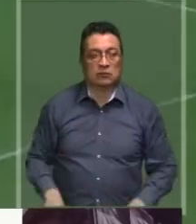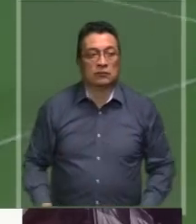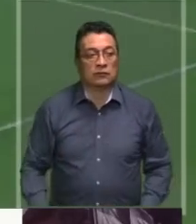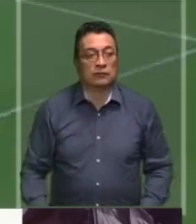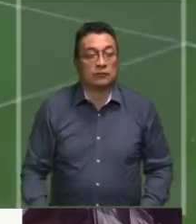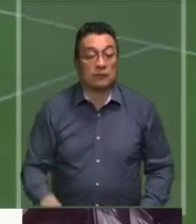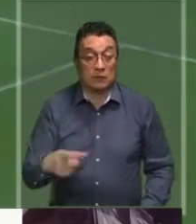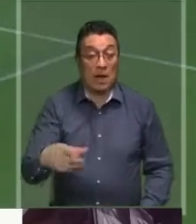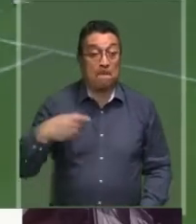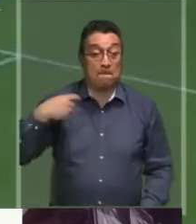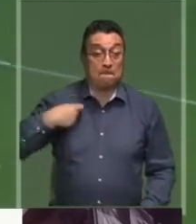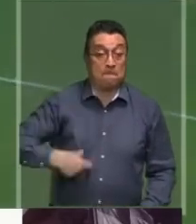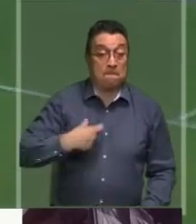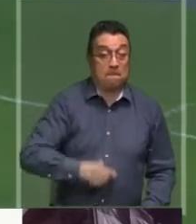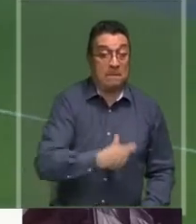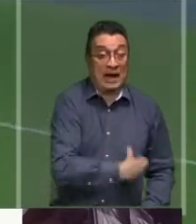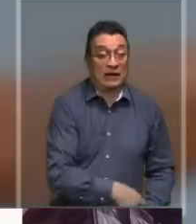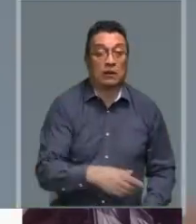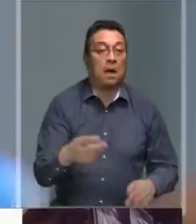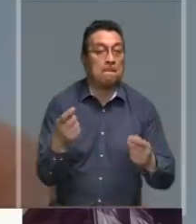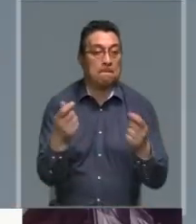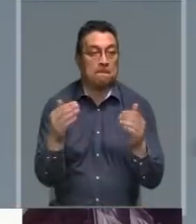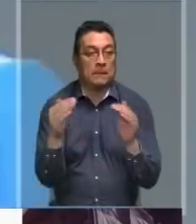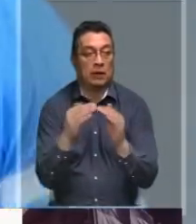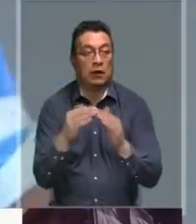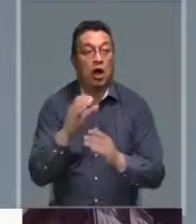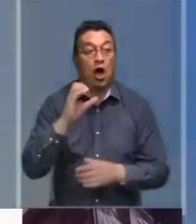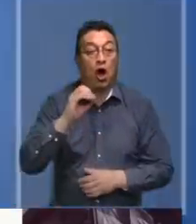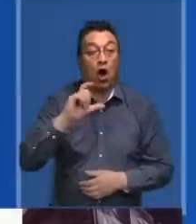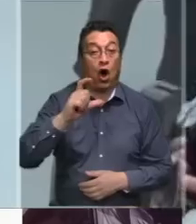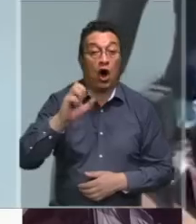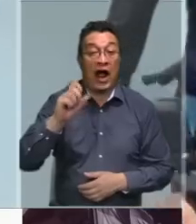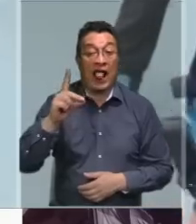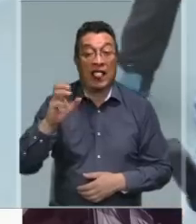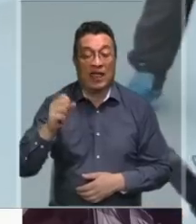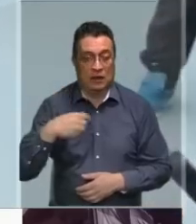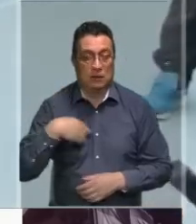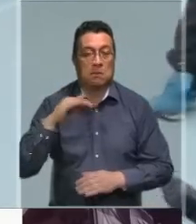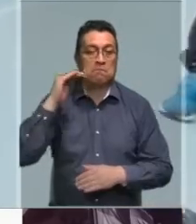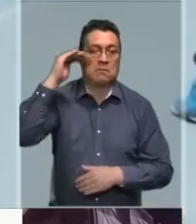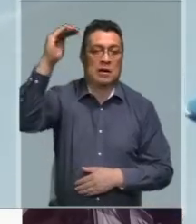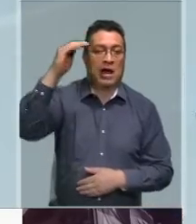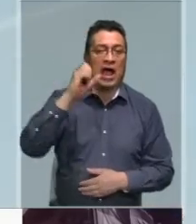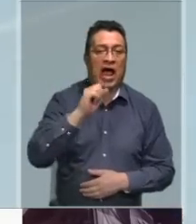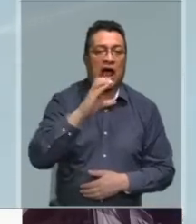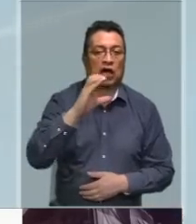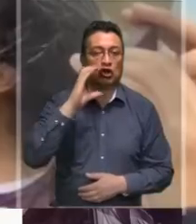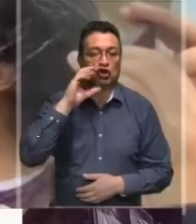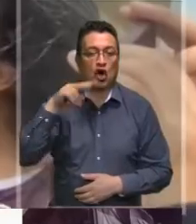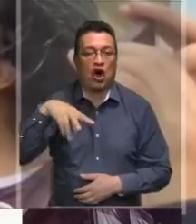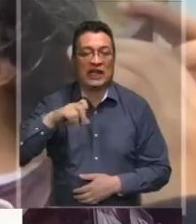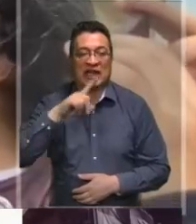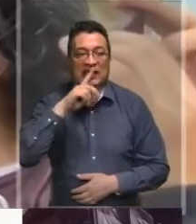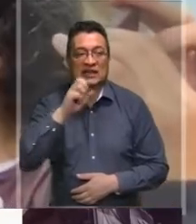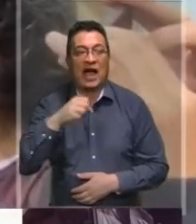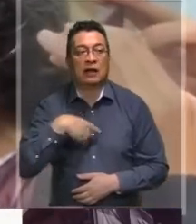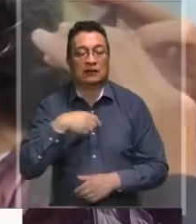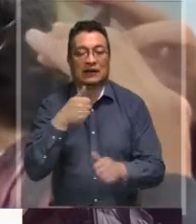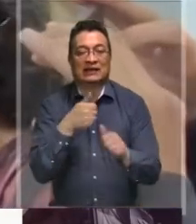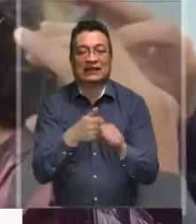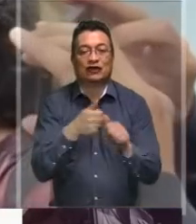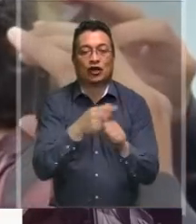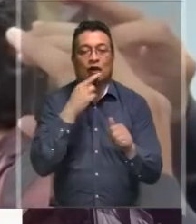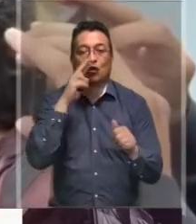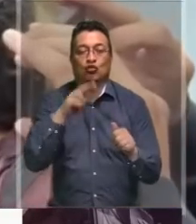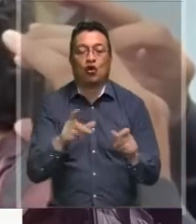En Magallanes ocurre algo similar. Cristiano Galdes, accionista mayoritario de la sociedad anónima Asesores del Sur, que controla